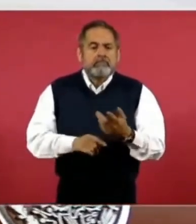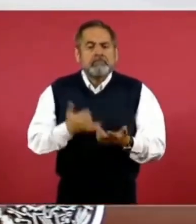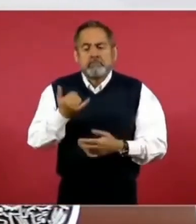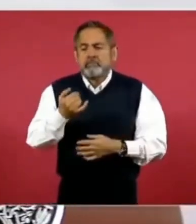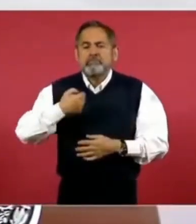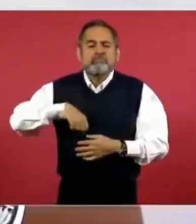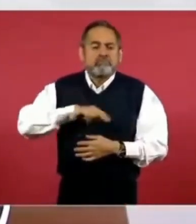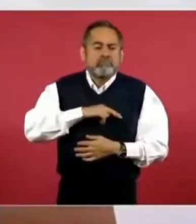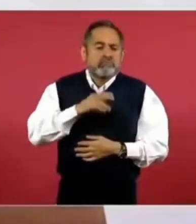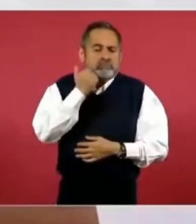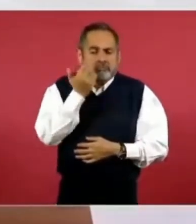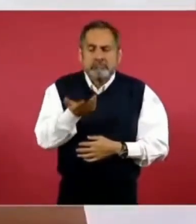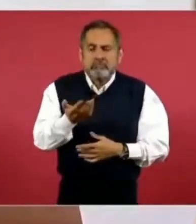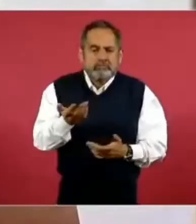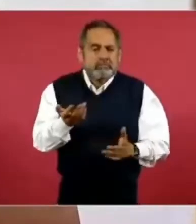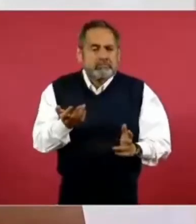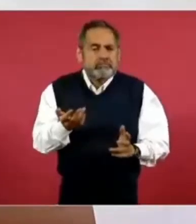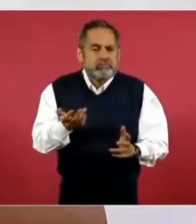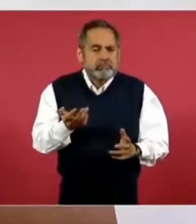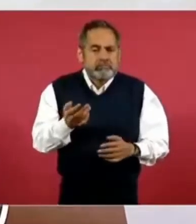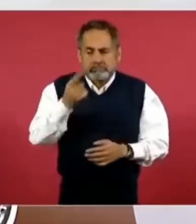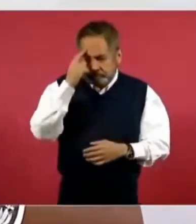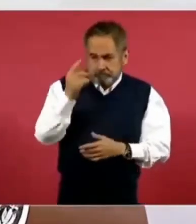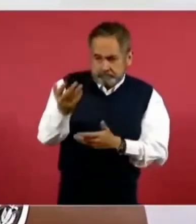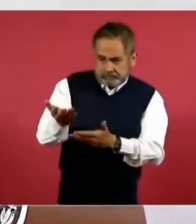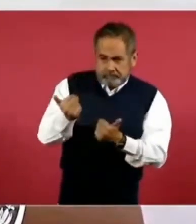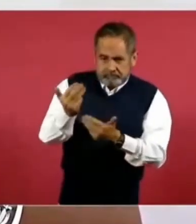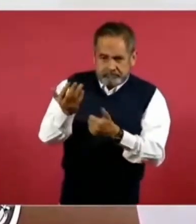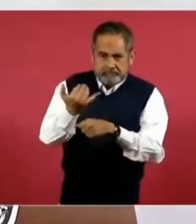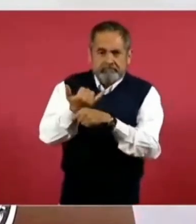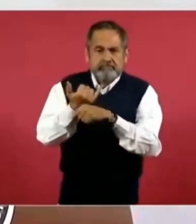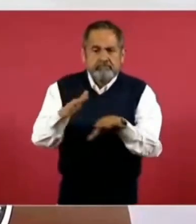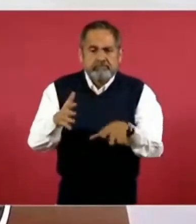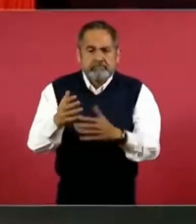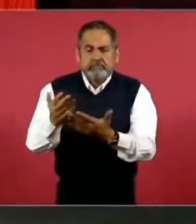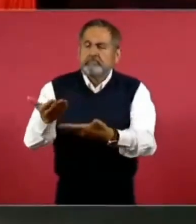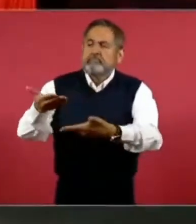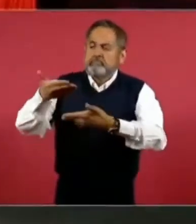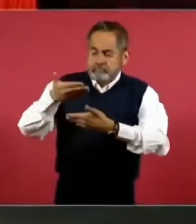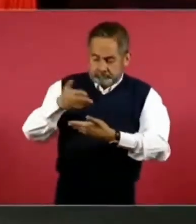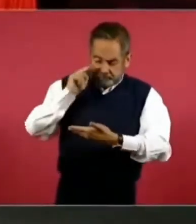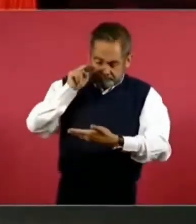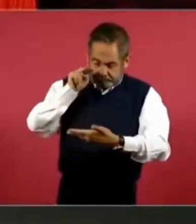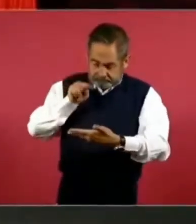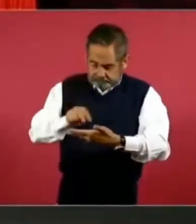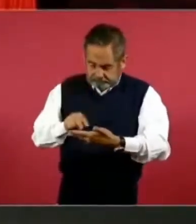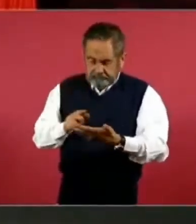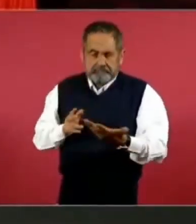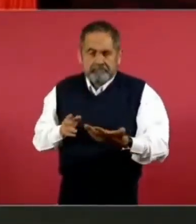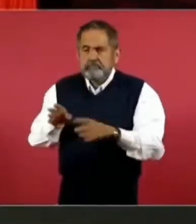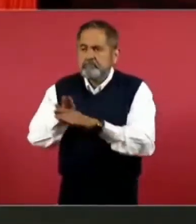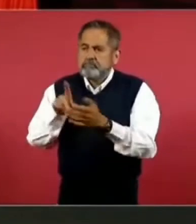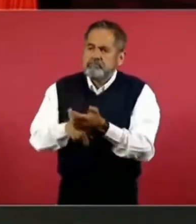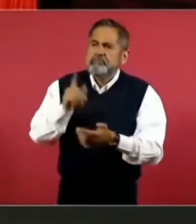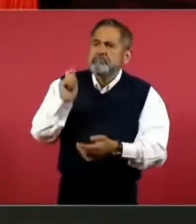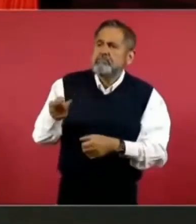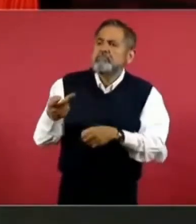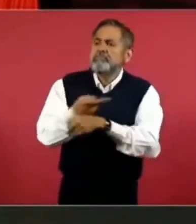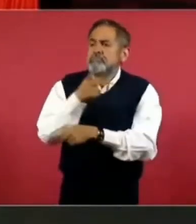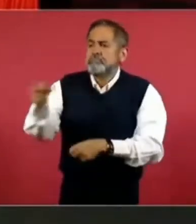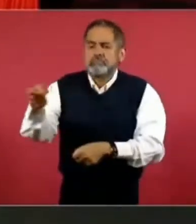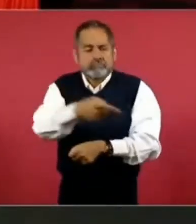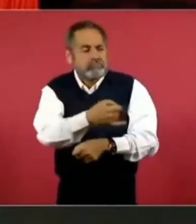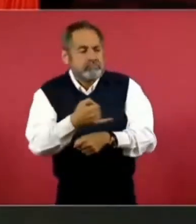nosotros lo que queremos es que presente un informe de cómo va la investigación.